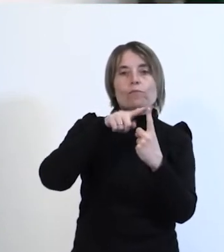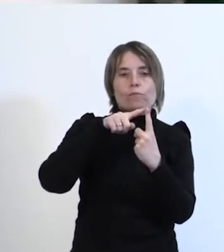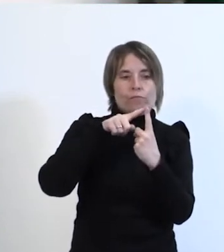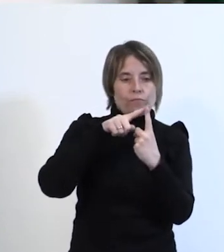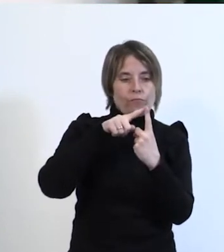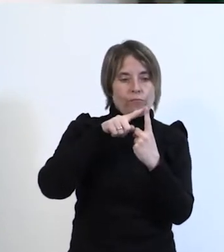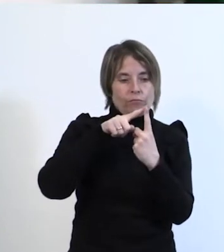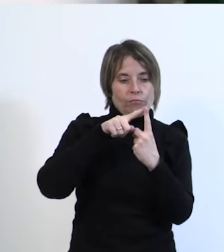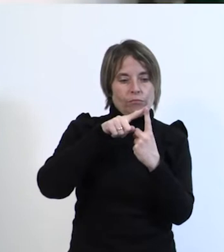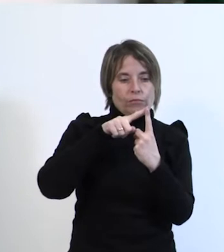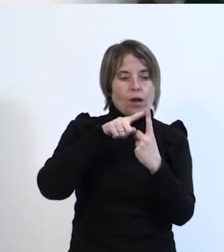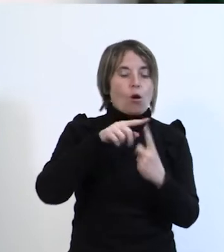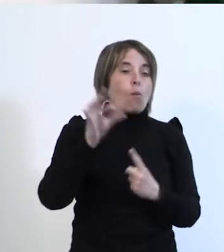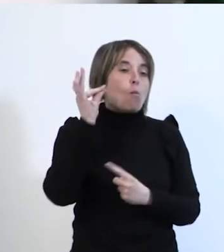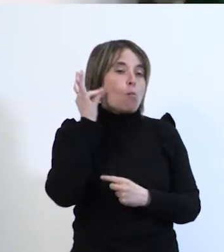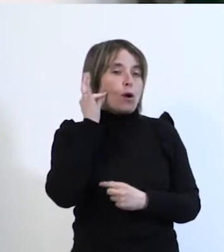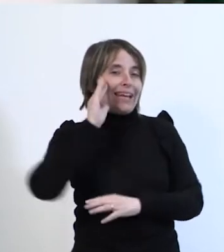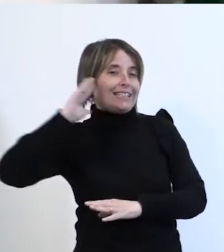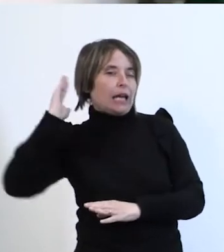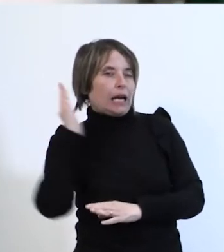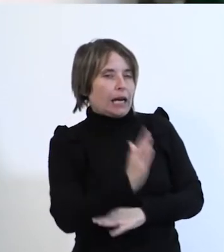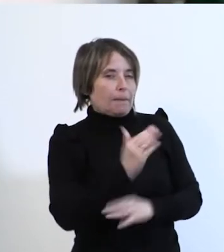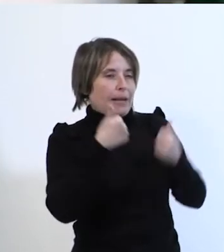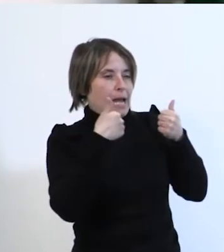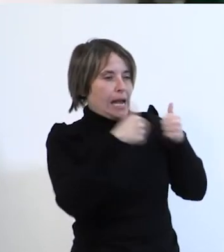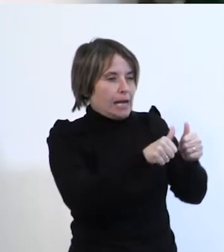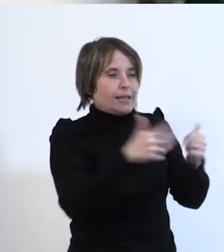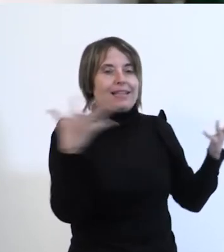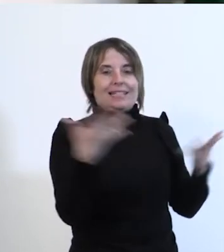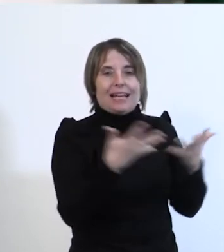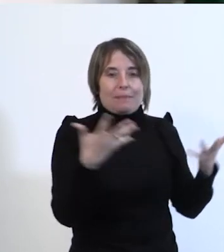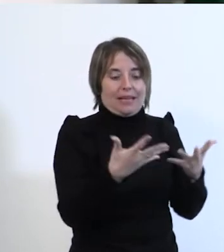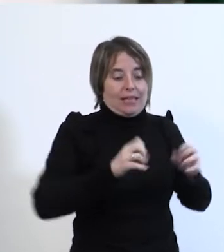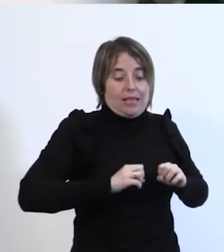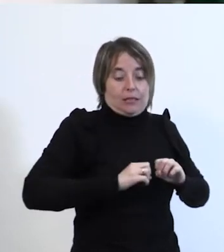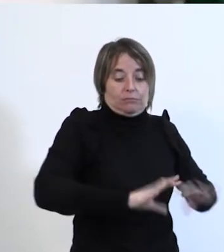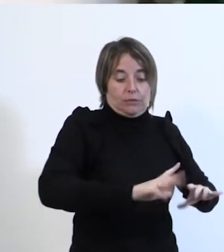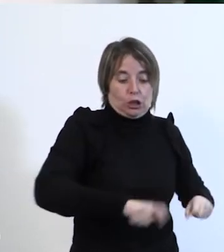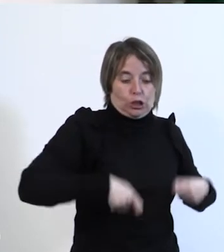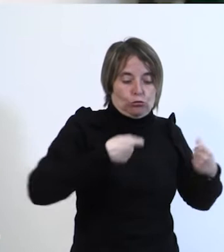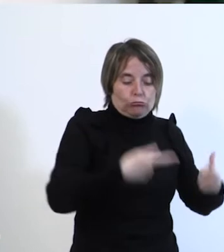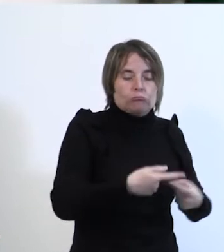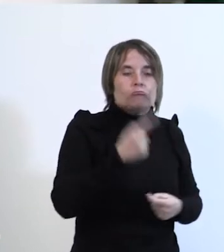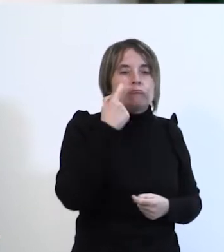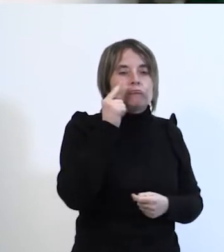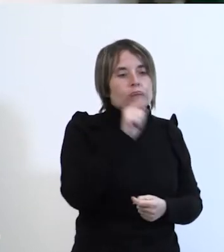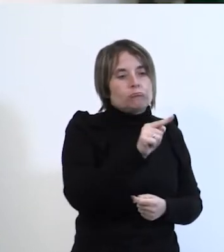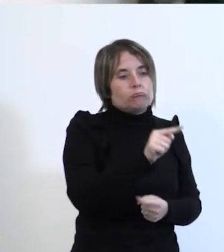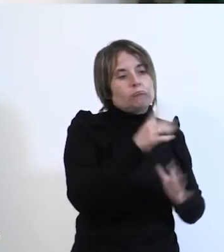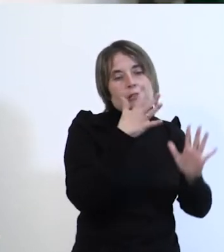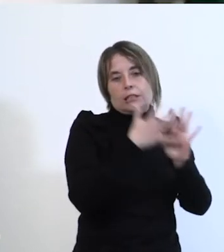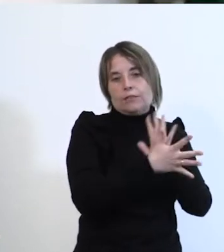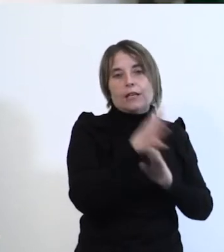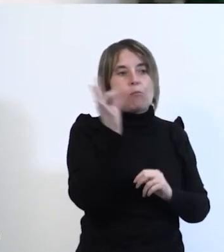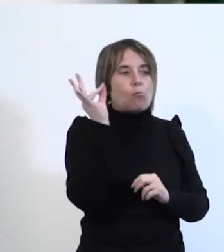una parte, las mujeres criminalizadas por emergencias obstétricas, creo que es importante decir